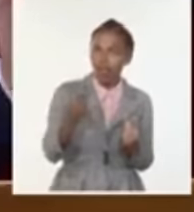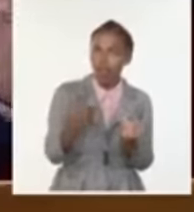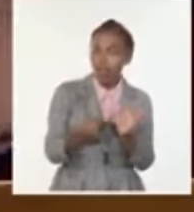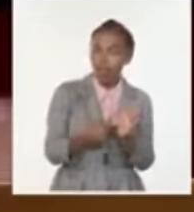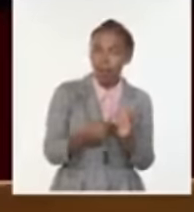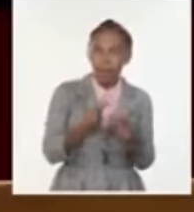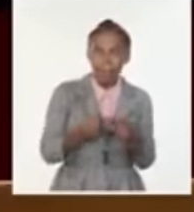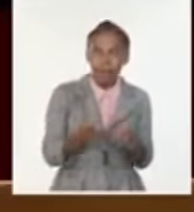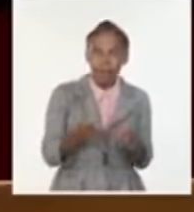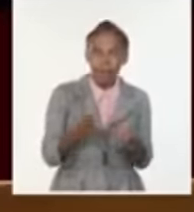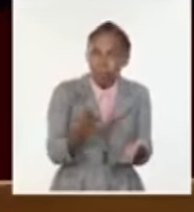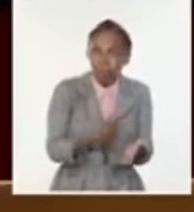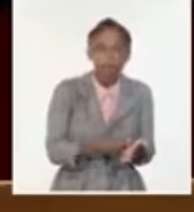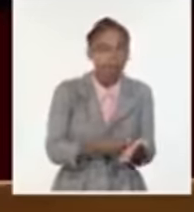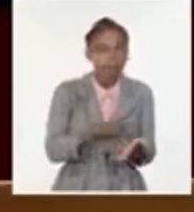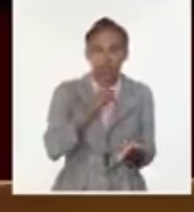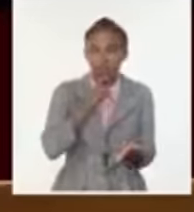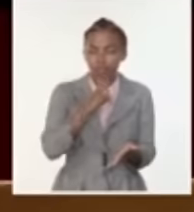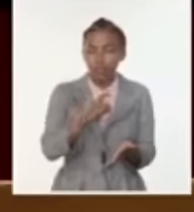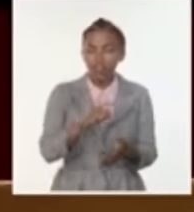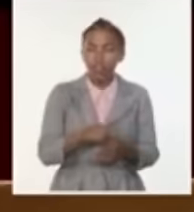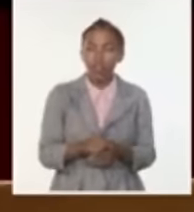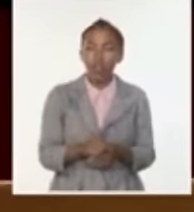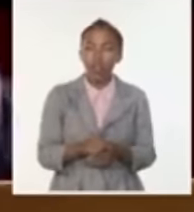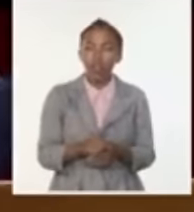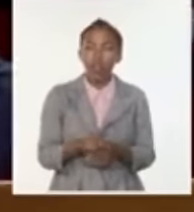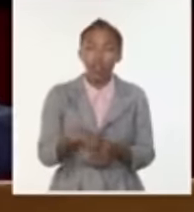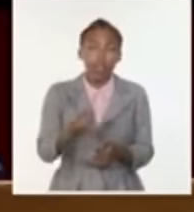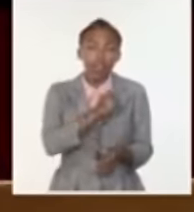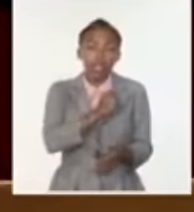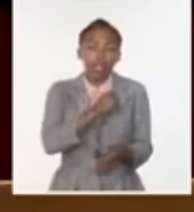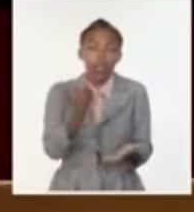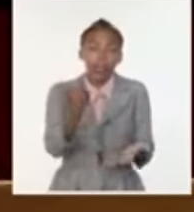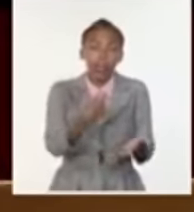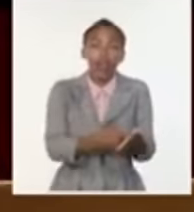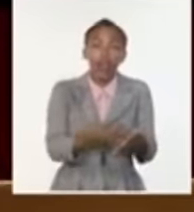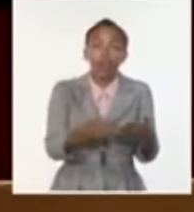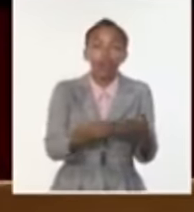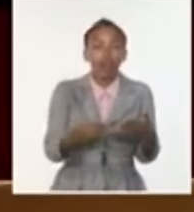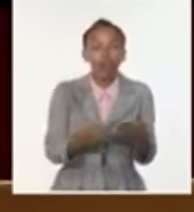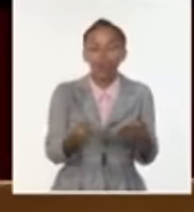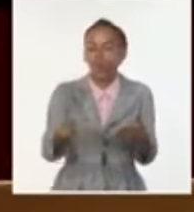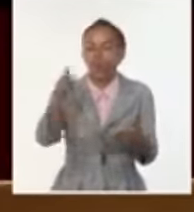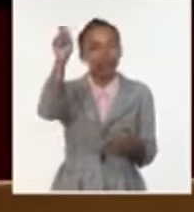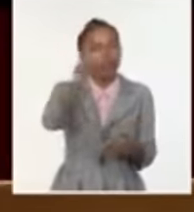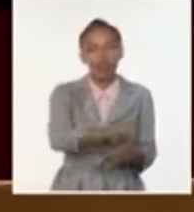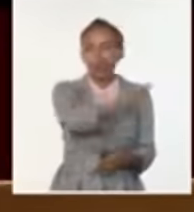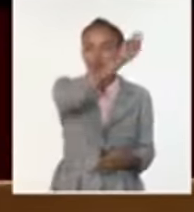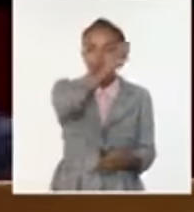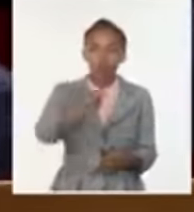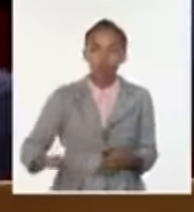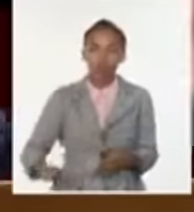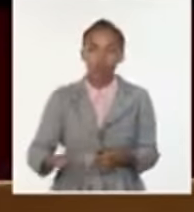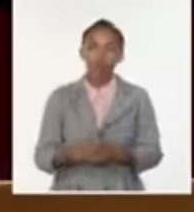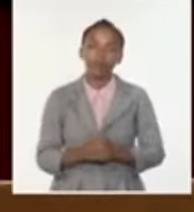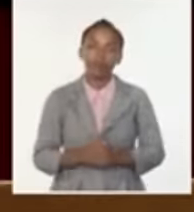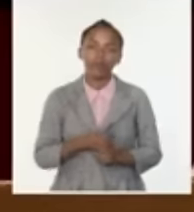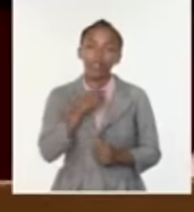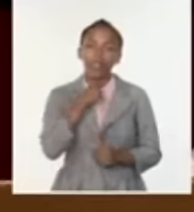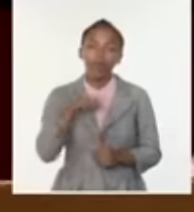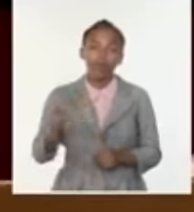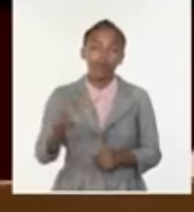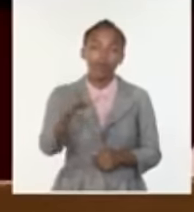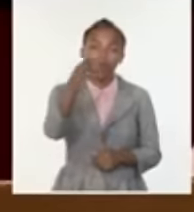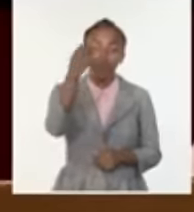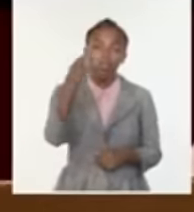y decimos, no, eso no está autorizado, y perdemos el dinero. Me lo plantearon a mí en una escala en Francia, varios